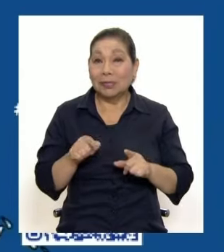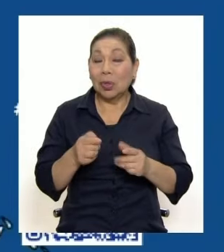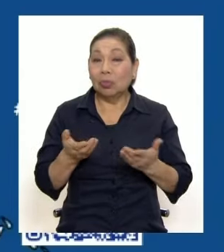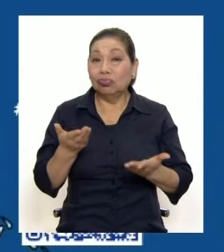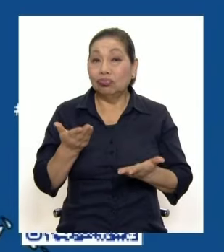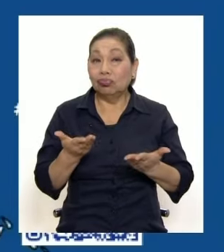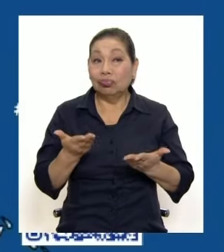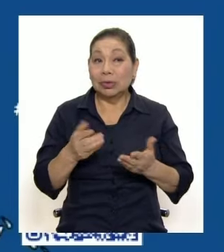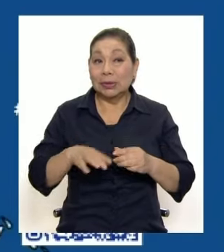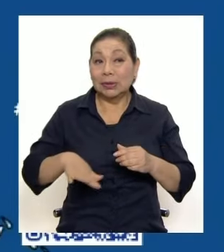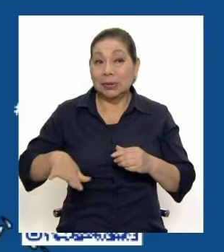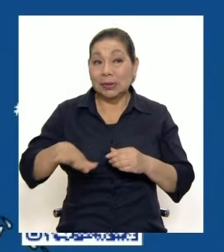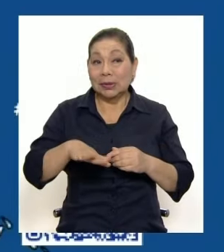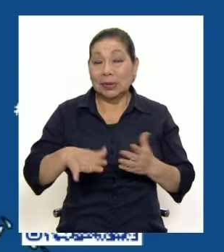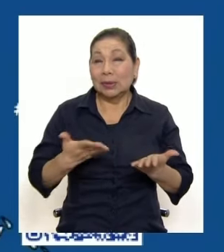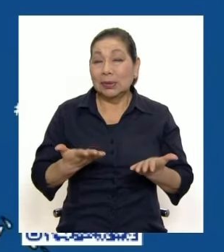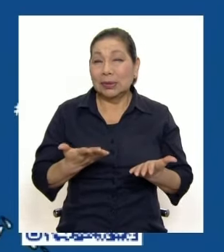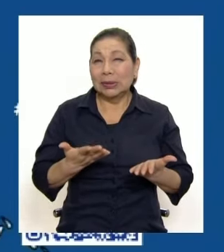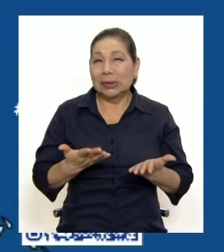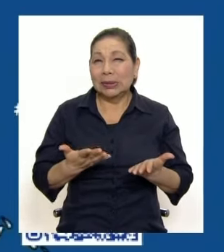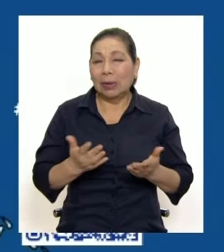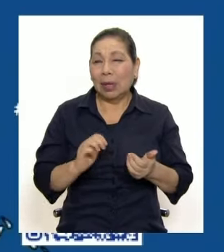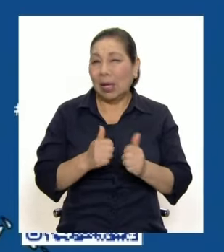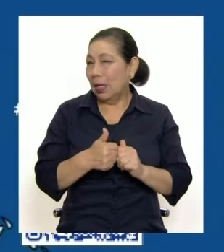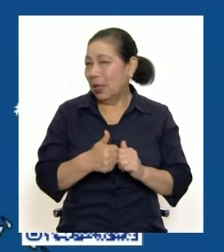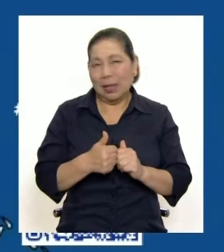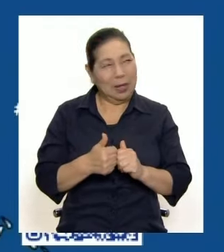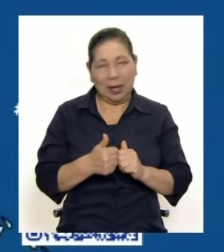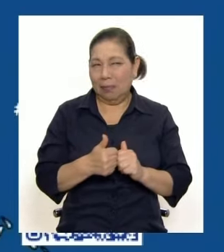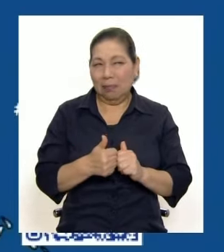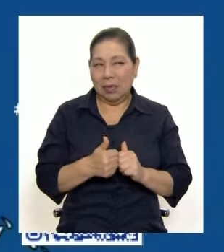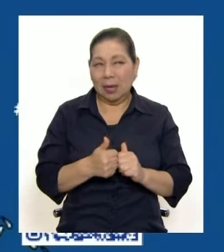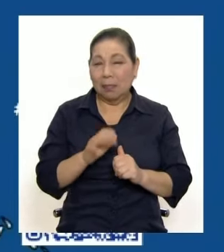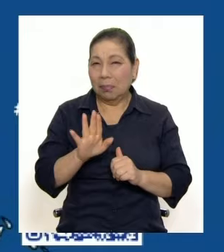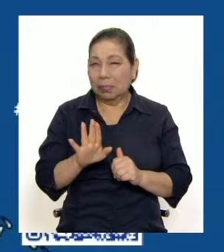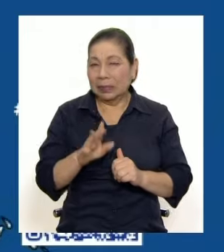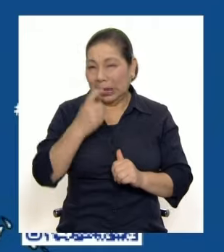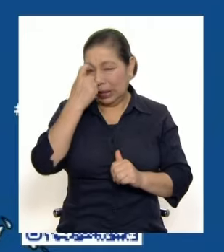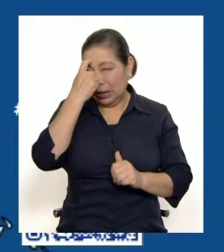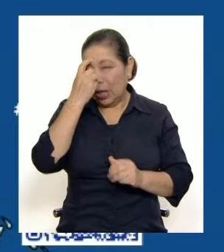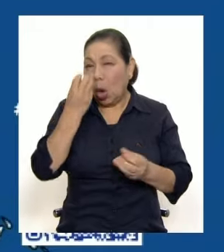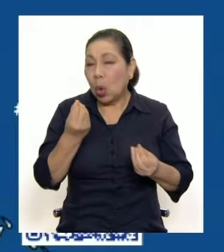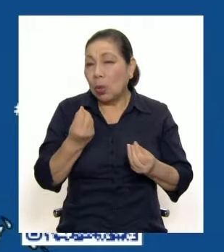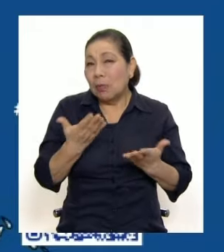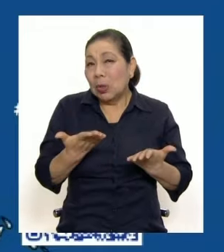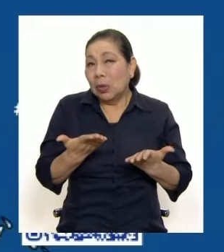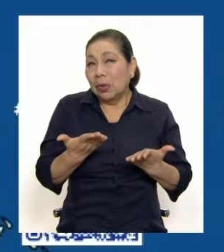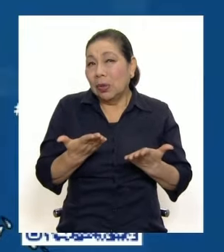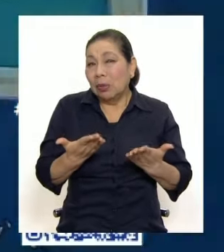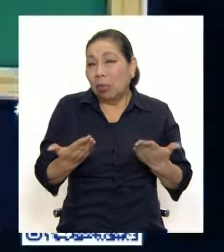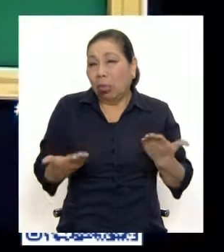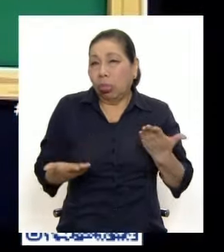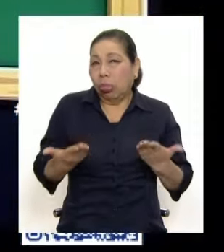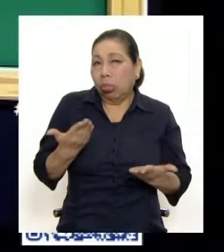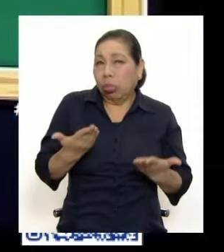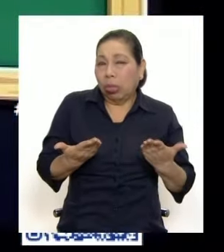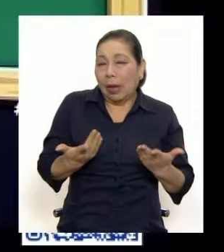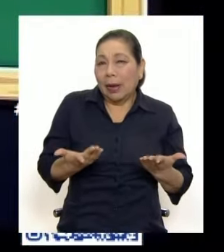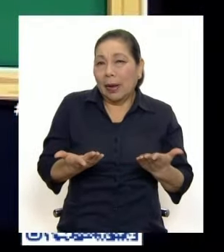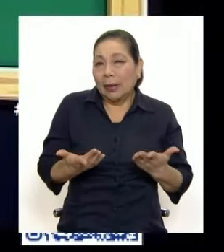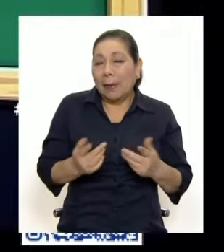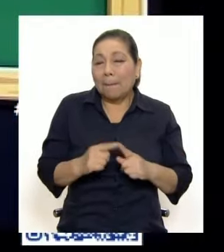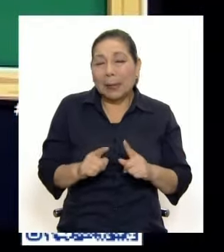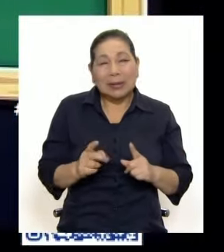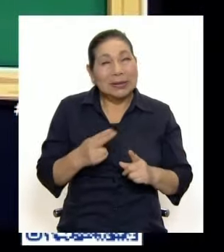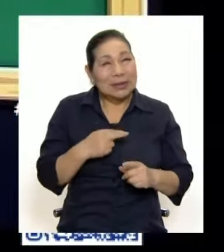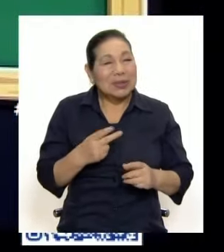balance geopolítico del foro iba a cambiar y la India podía servir como una suerte de contrapeso a la china y